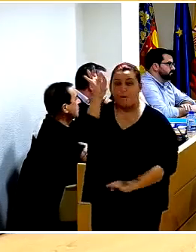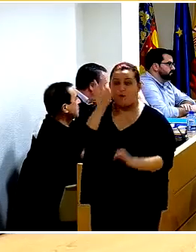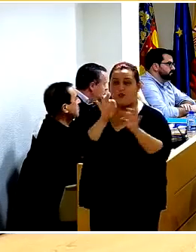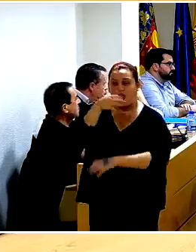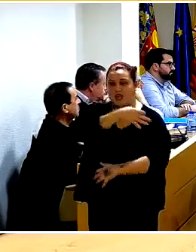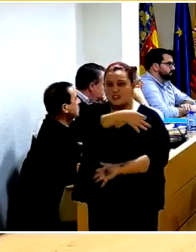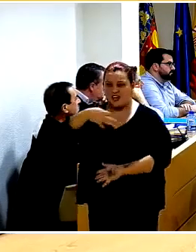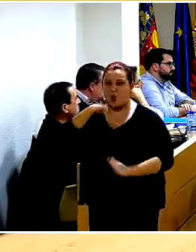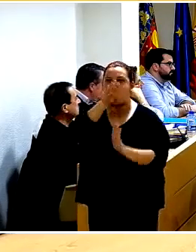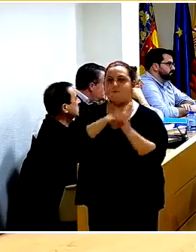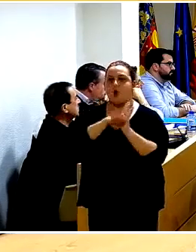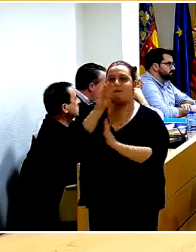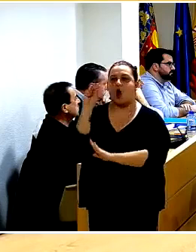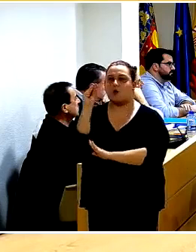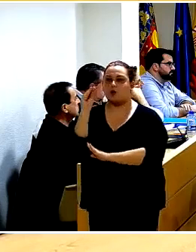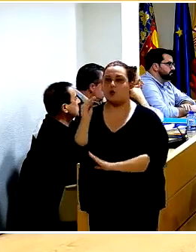juventud se aumenta en el